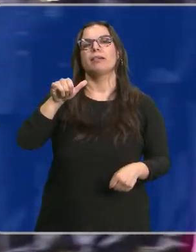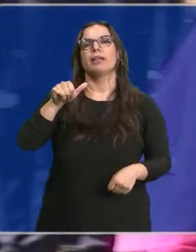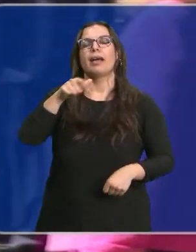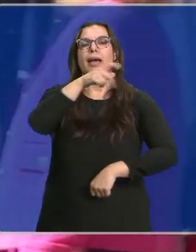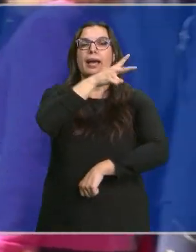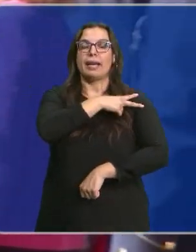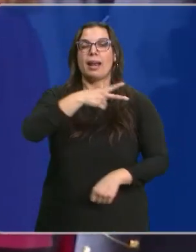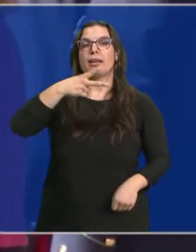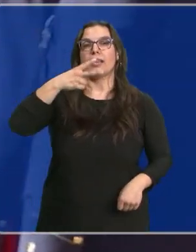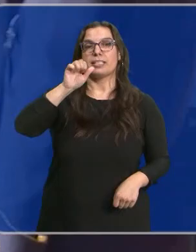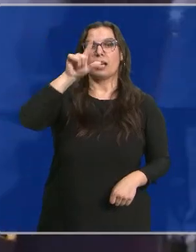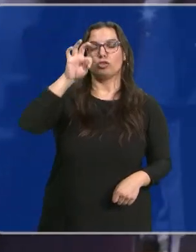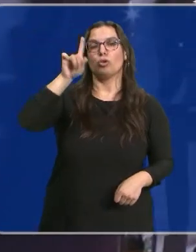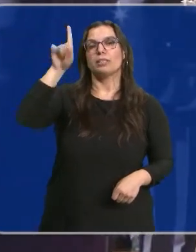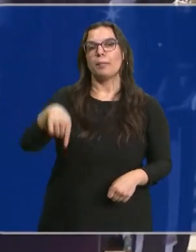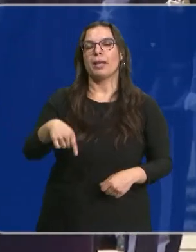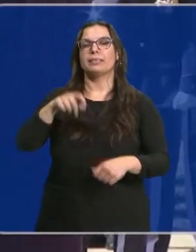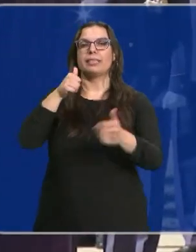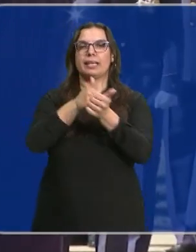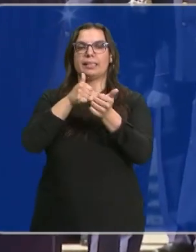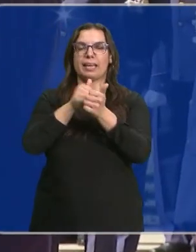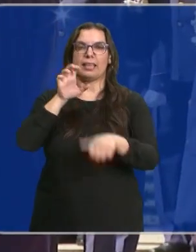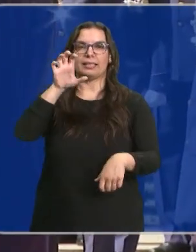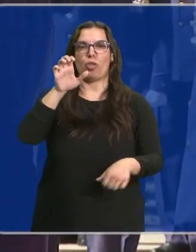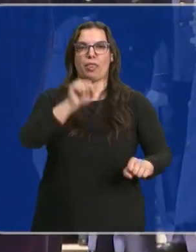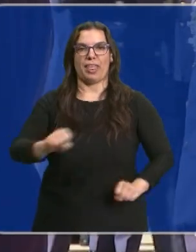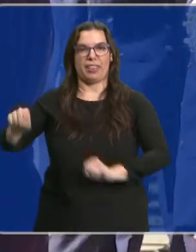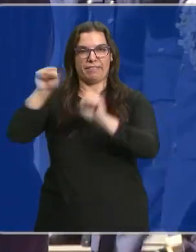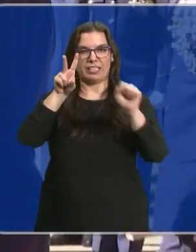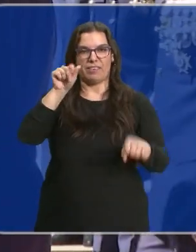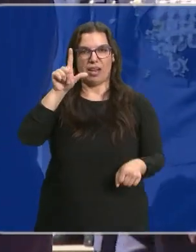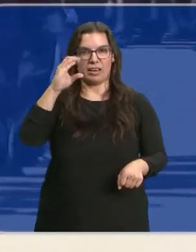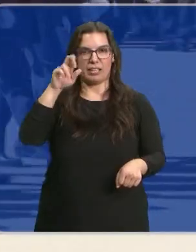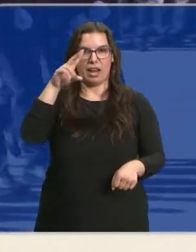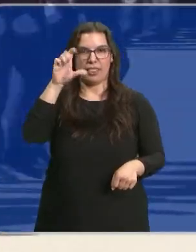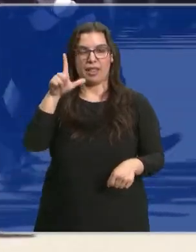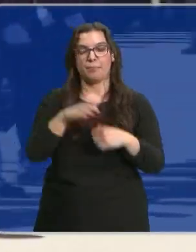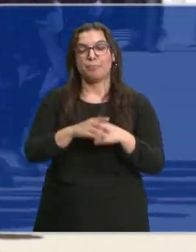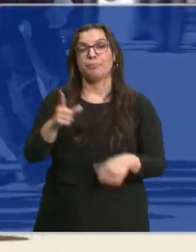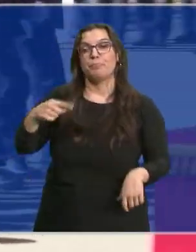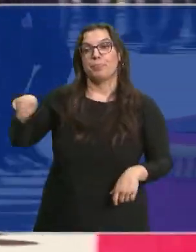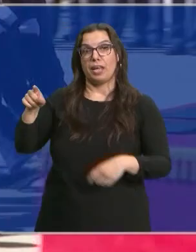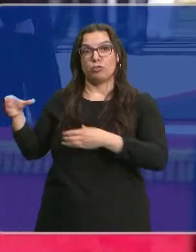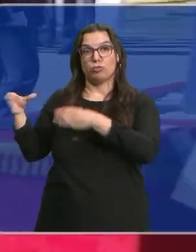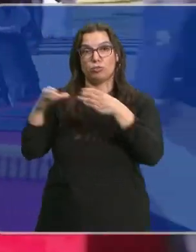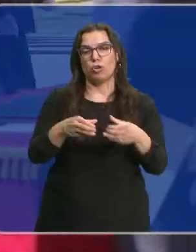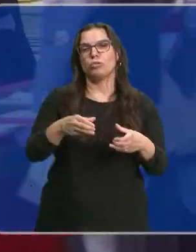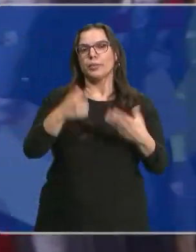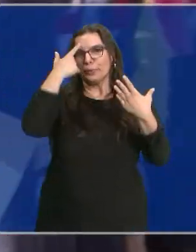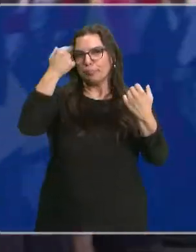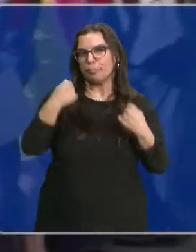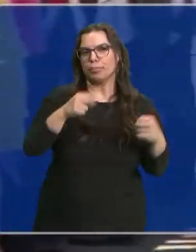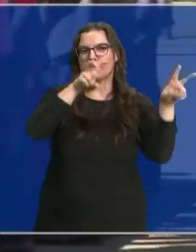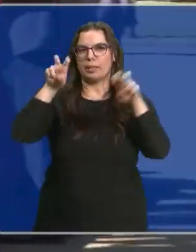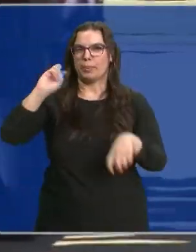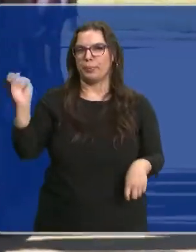y la secretaria de Estado de Defensa Amparo Valcarce Los argentinos de la 31ª promoción se han especializado en